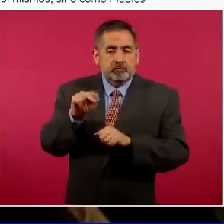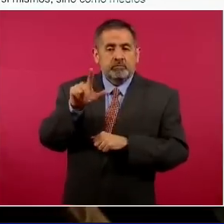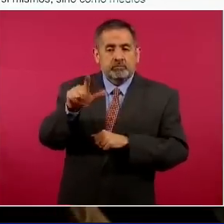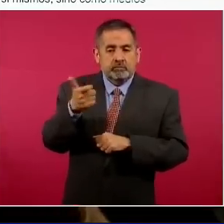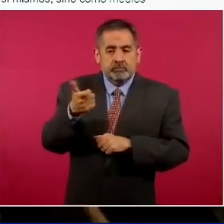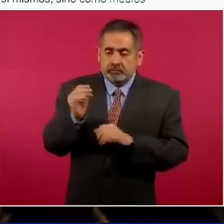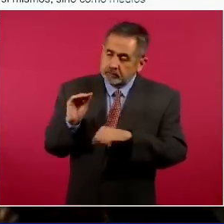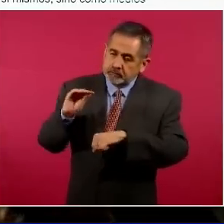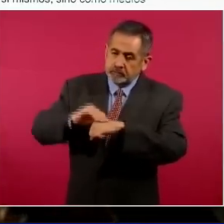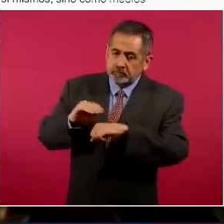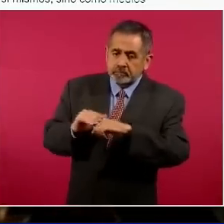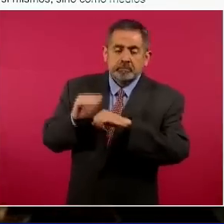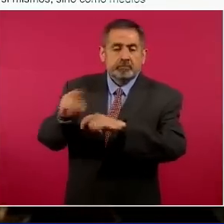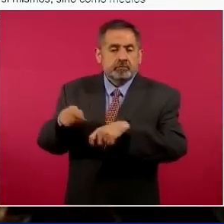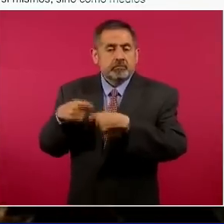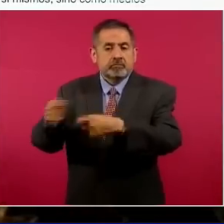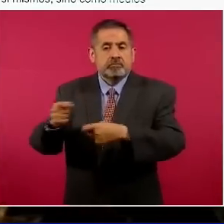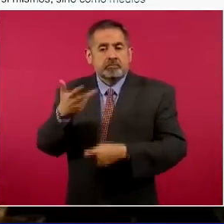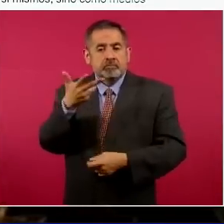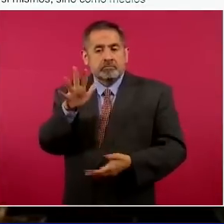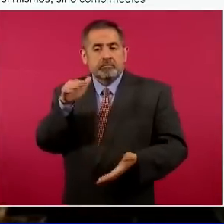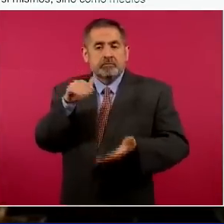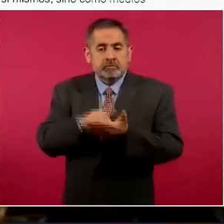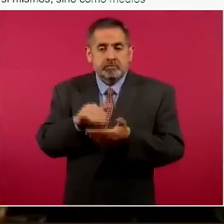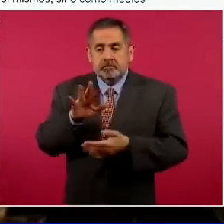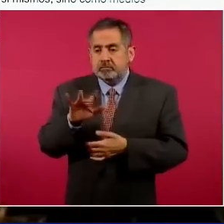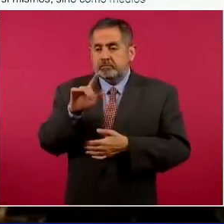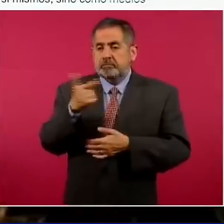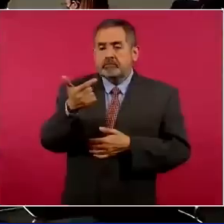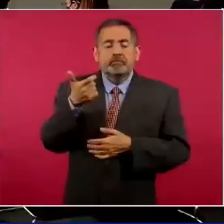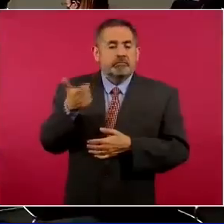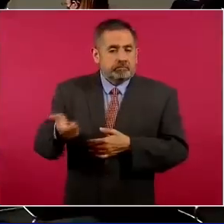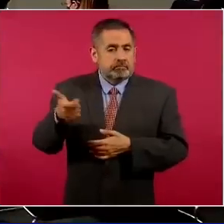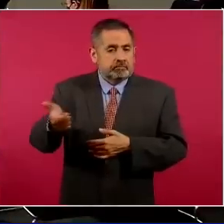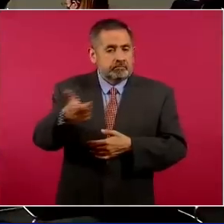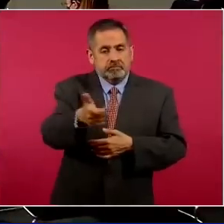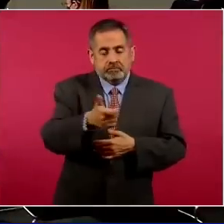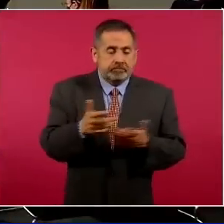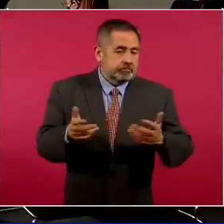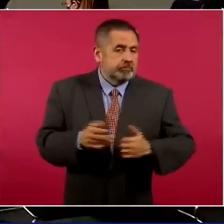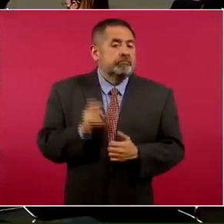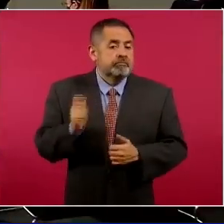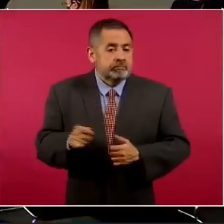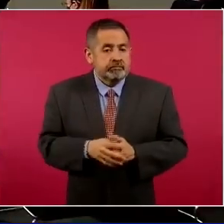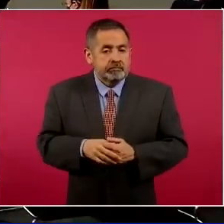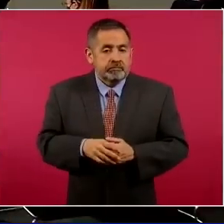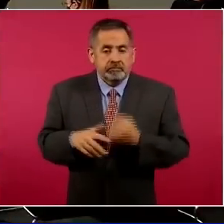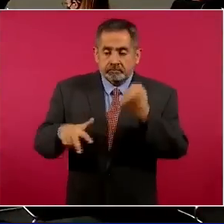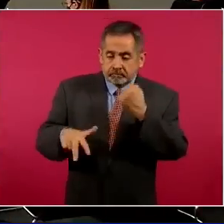8,887 a 10,057 pesos, es decir,